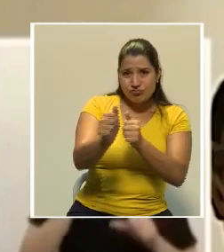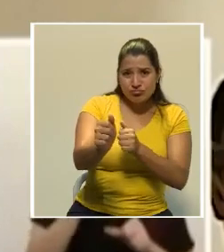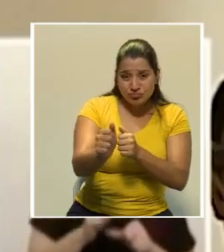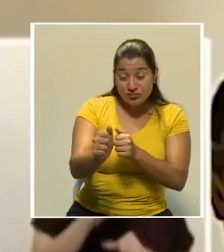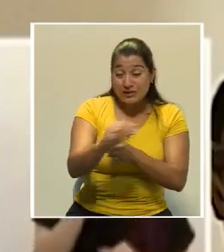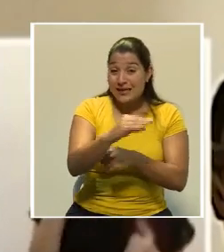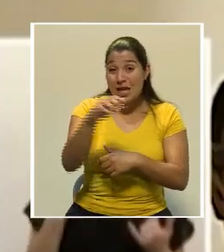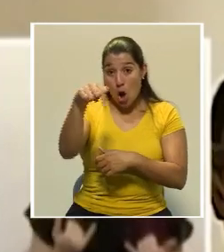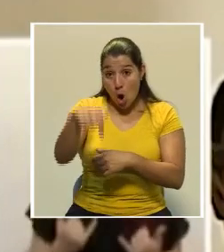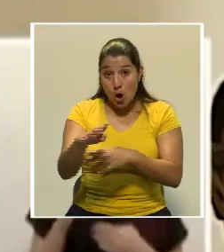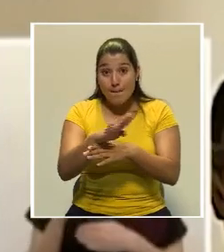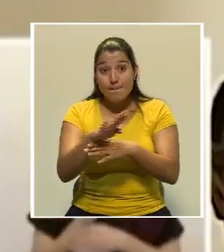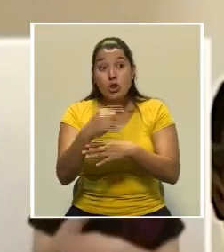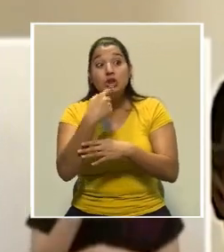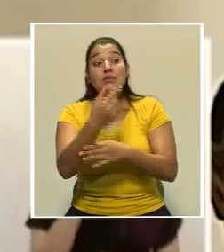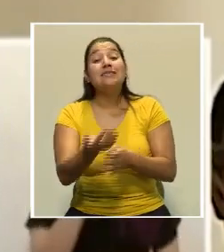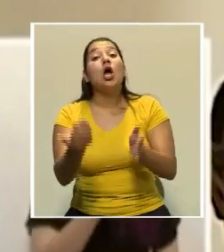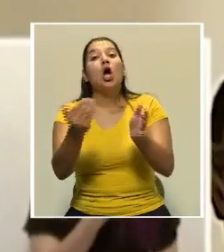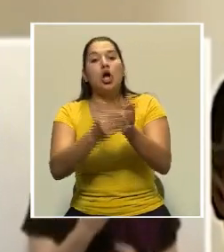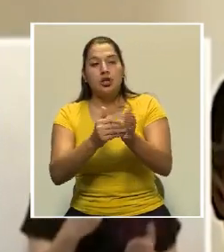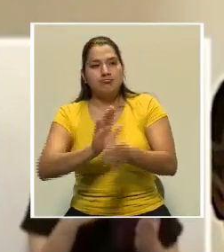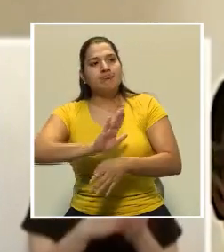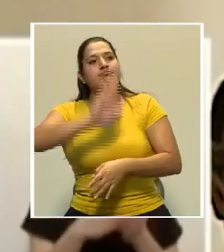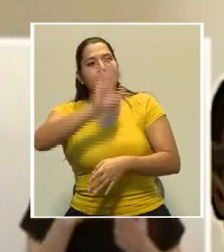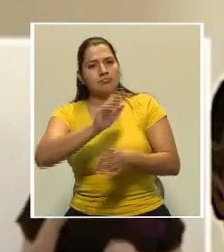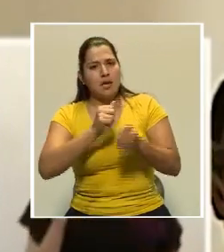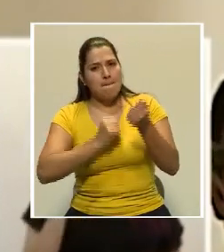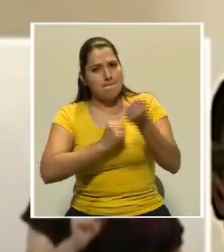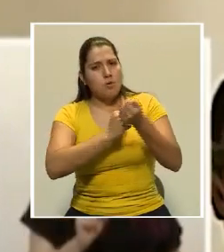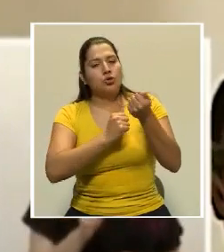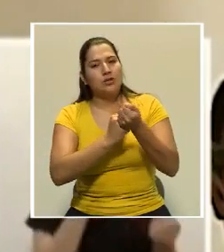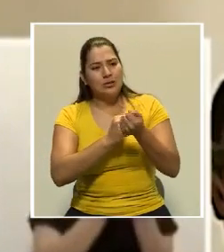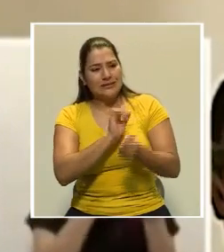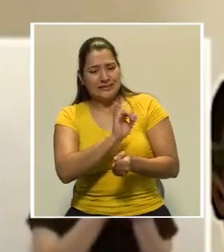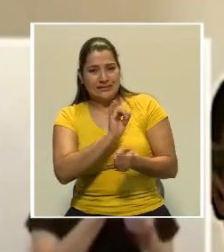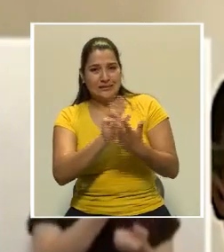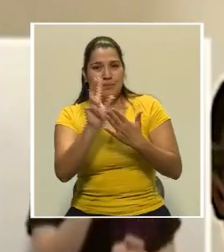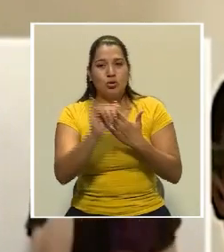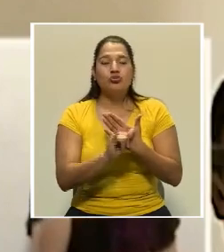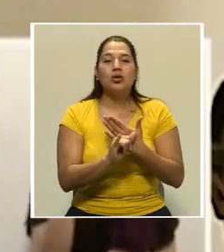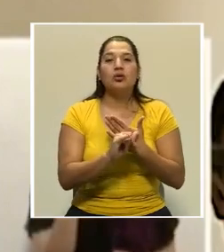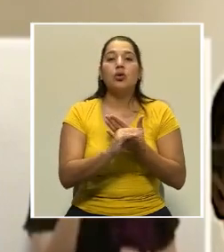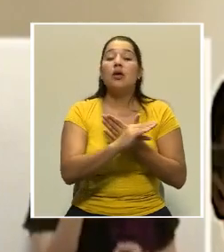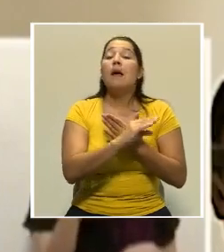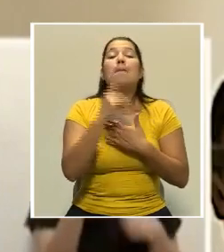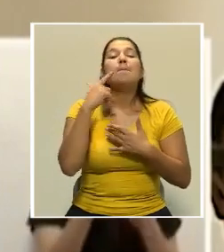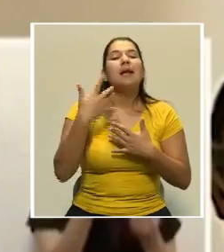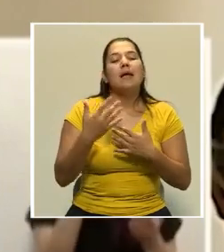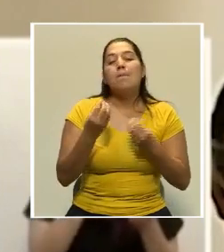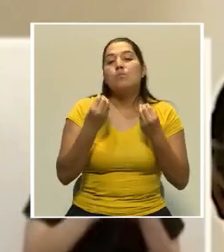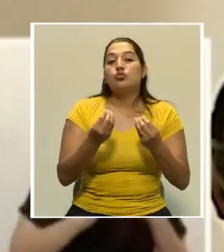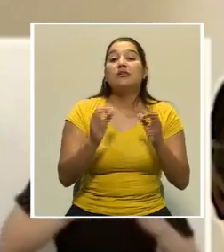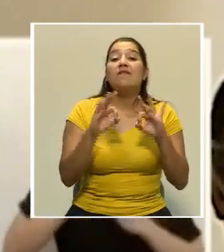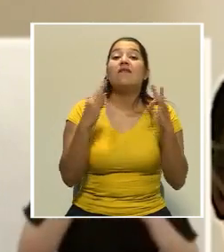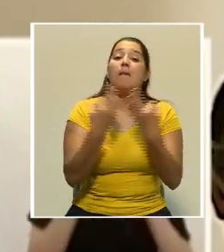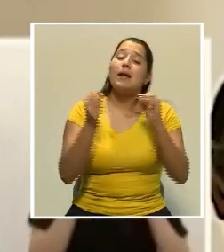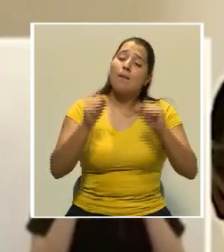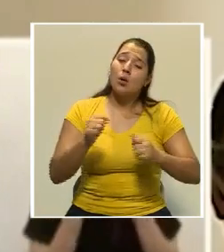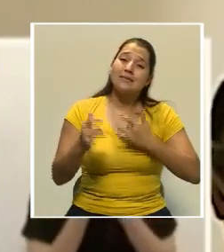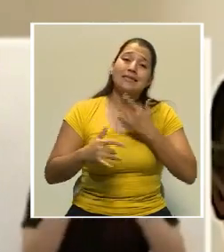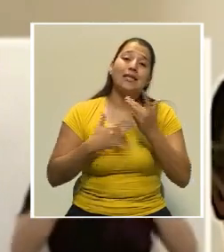hoy los bancos dicen nuevamente presente, apoyando esta iniciativa que devolverá la ilusión a muchas familias y